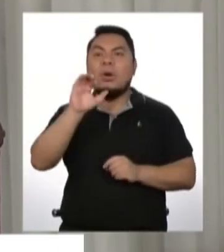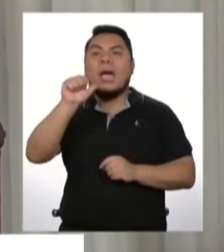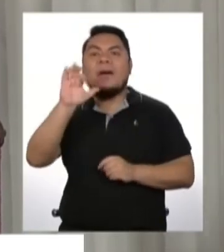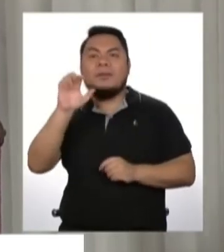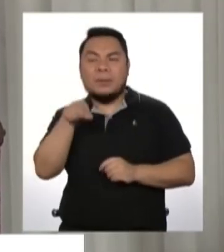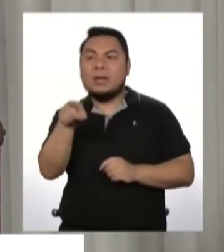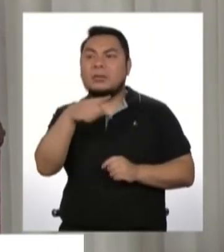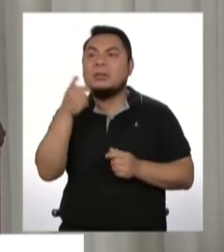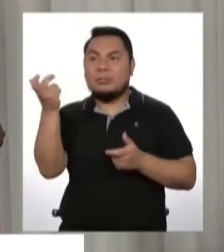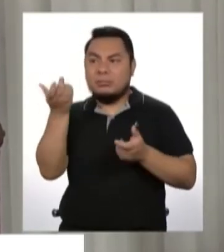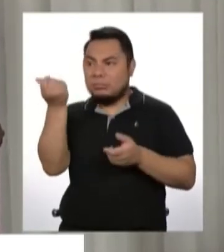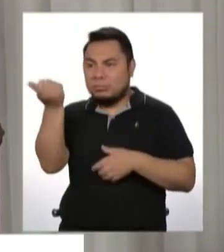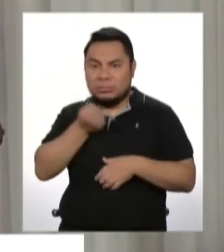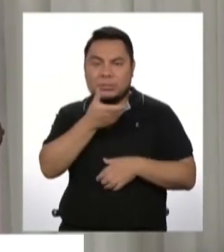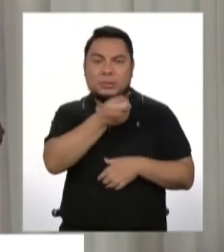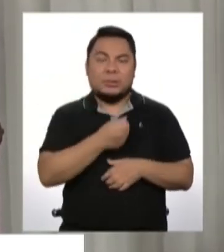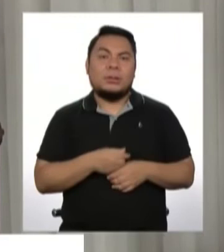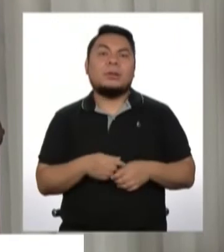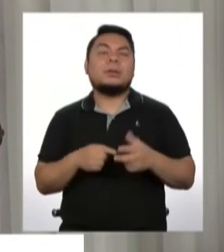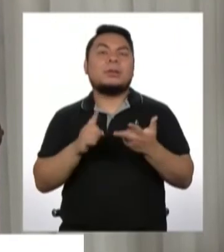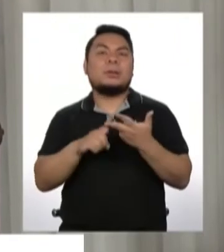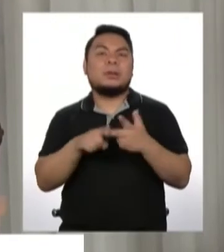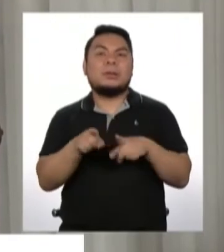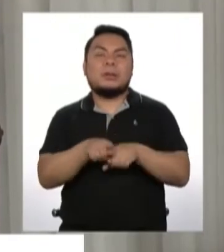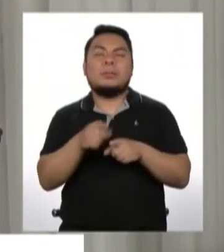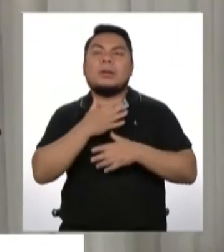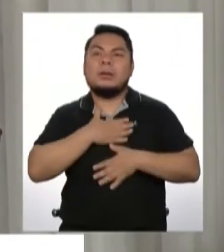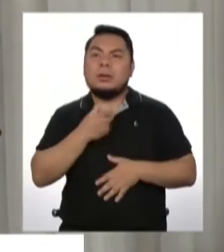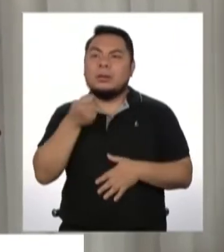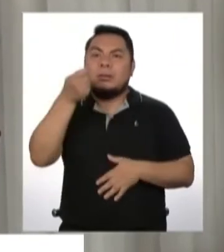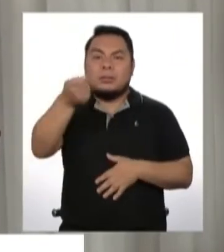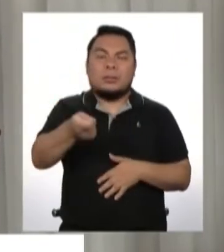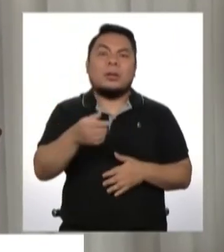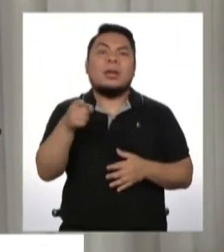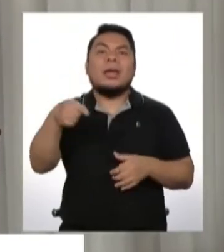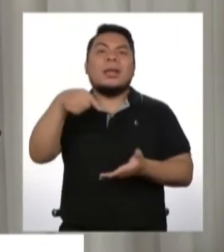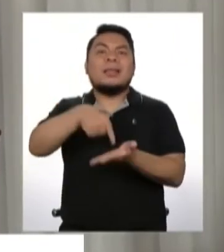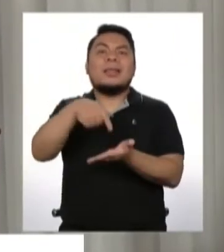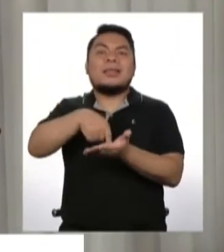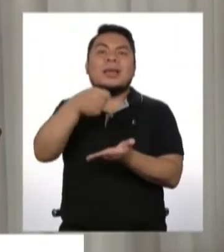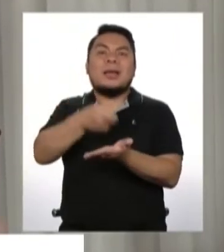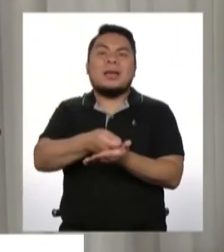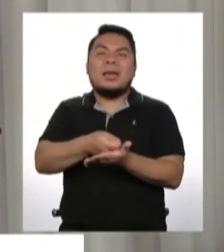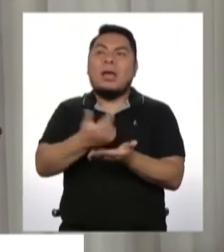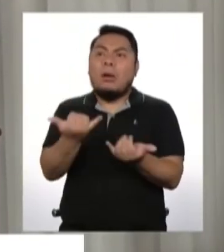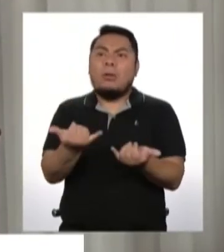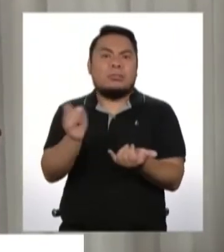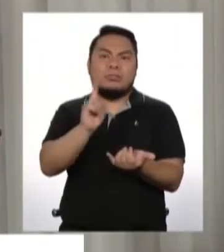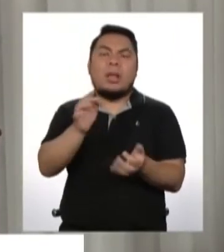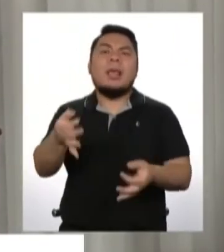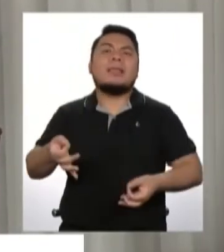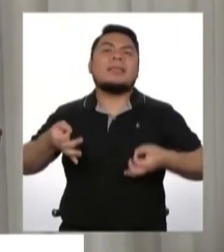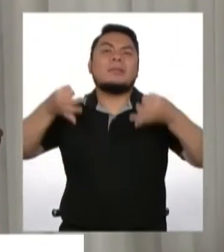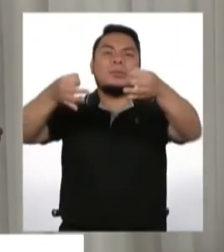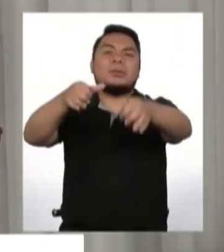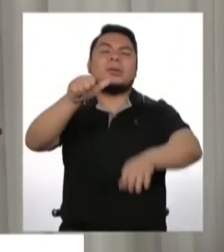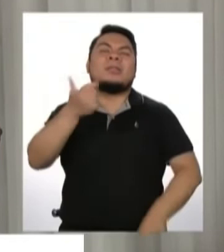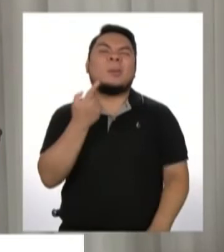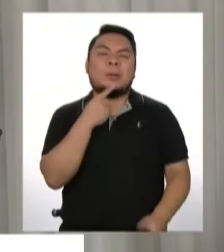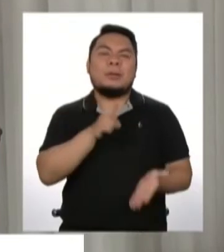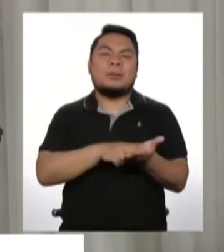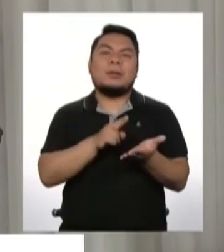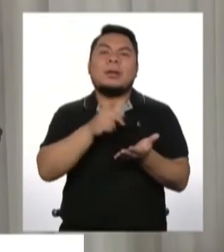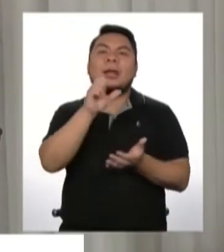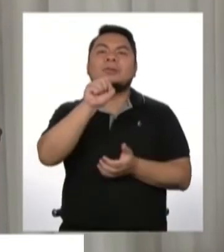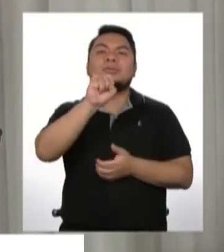Tercer lugar, medidas de alivio tributario. Hemos prorrogado el pago de impuestos y en el marco de las delegaciones de facultades nos hemos